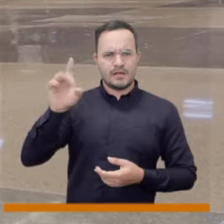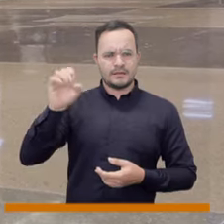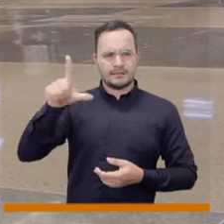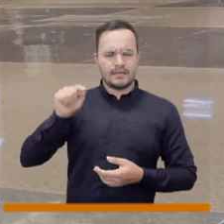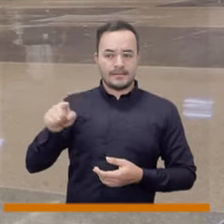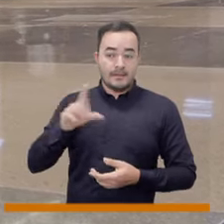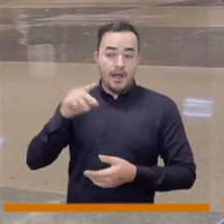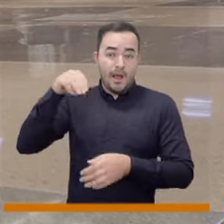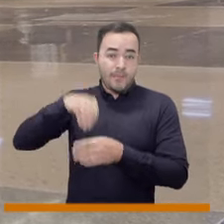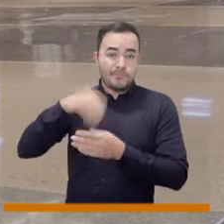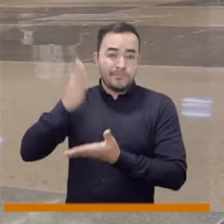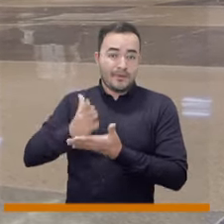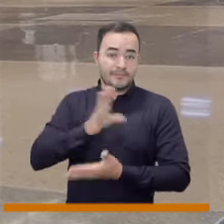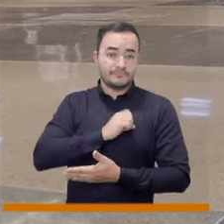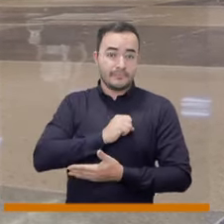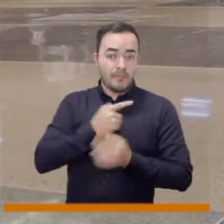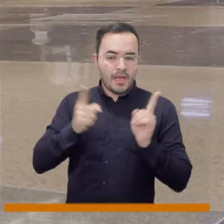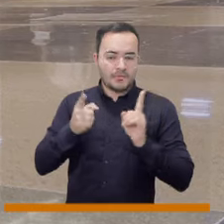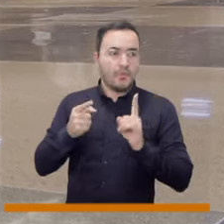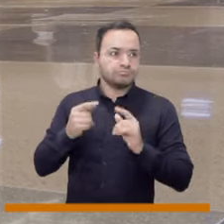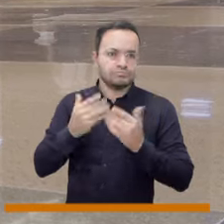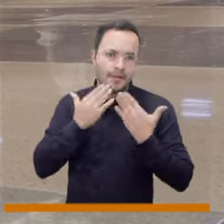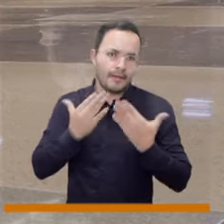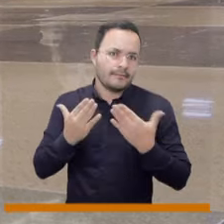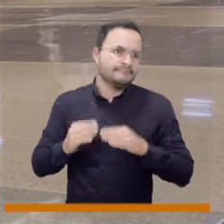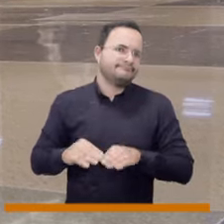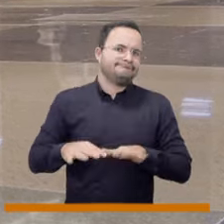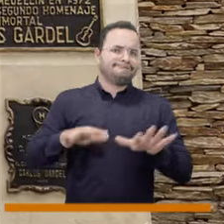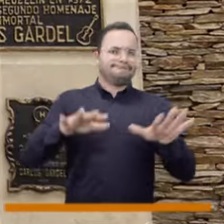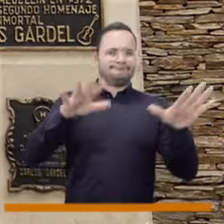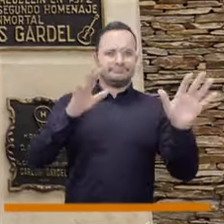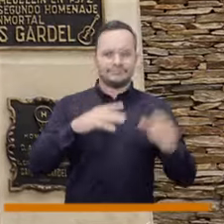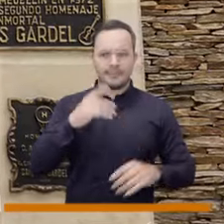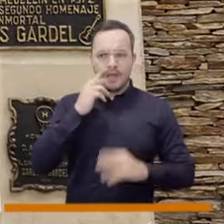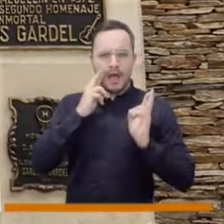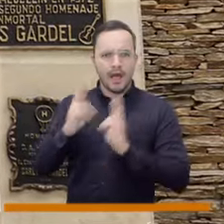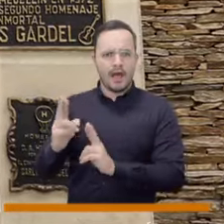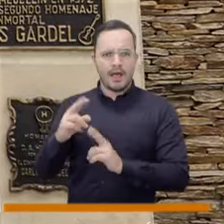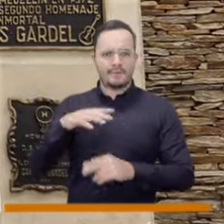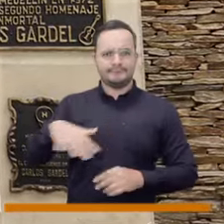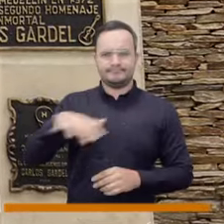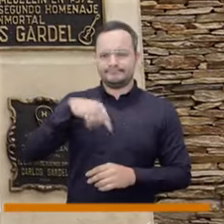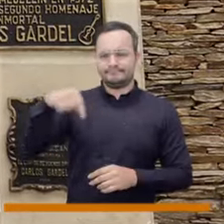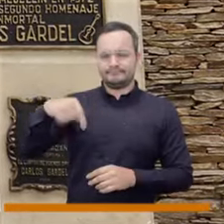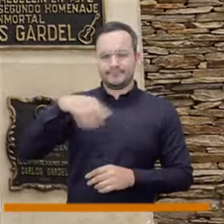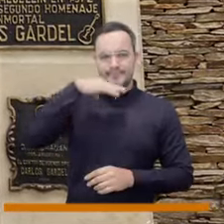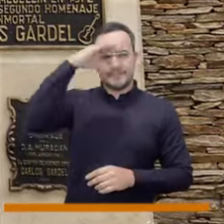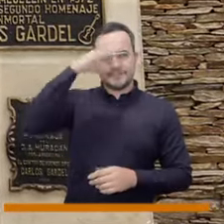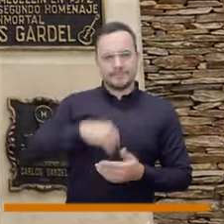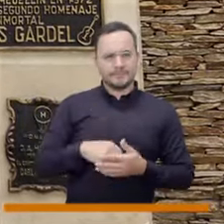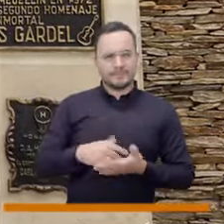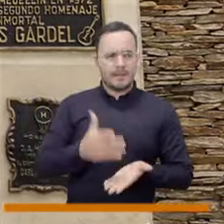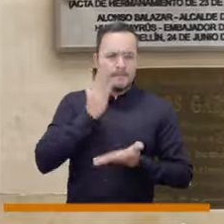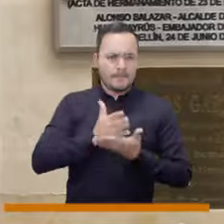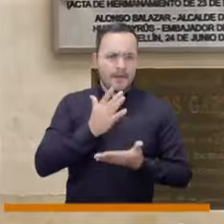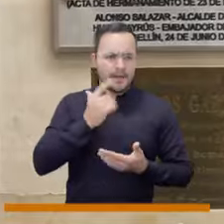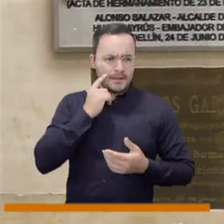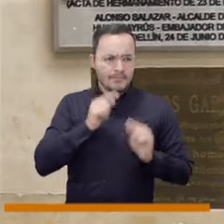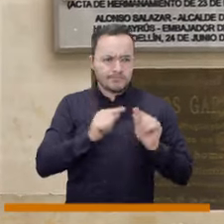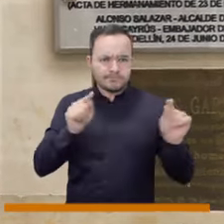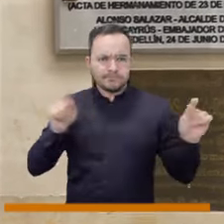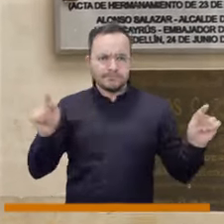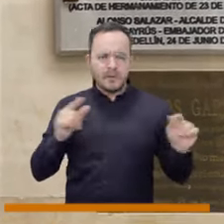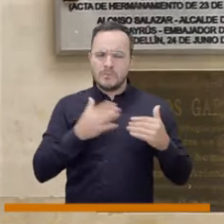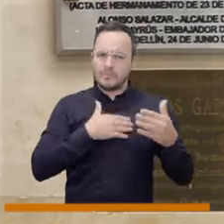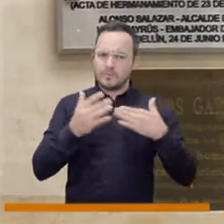volcó a nivel internacional para que Medellín fuera reconocida como una ciudad, no solamente en medio de la cordillera de